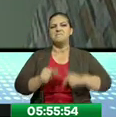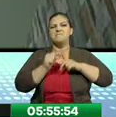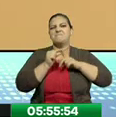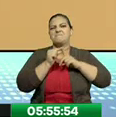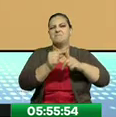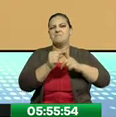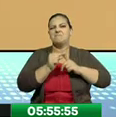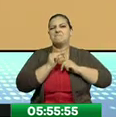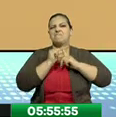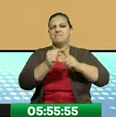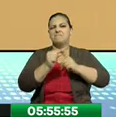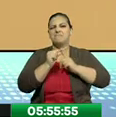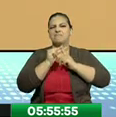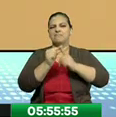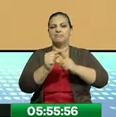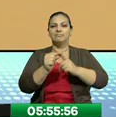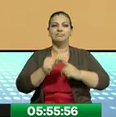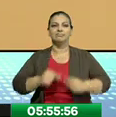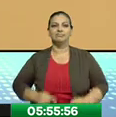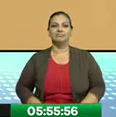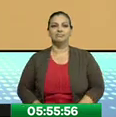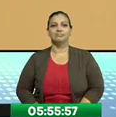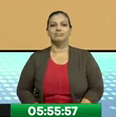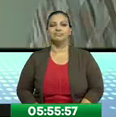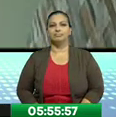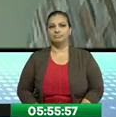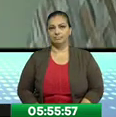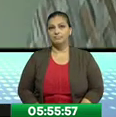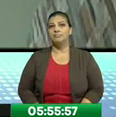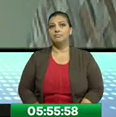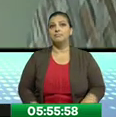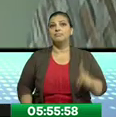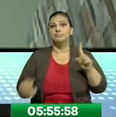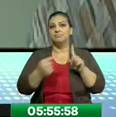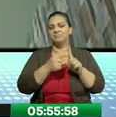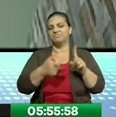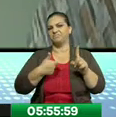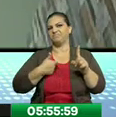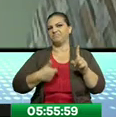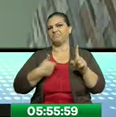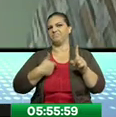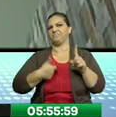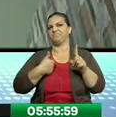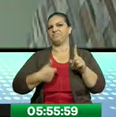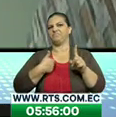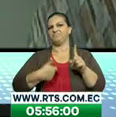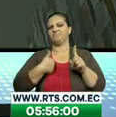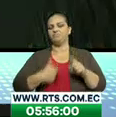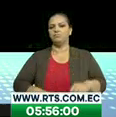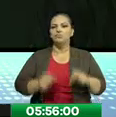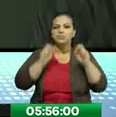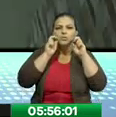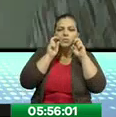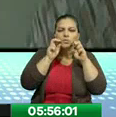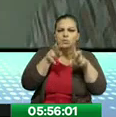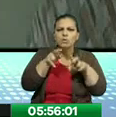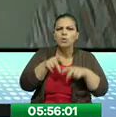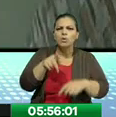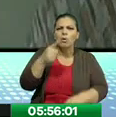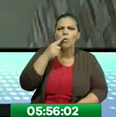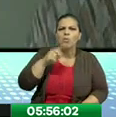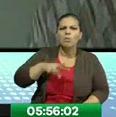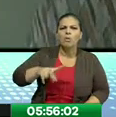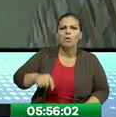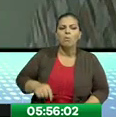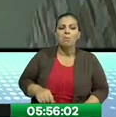Por supuesto. Pero yo pienso que esa es la reacción de un vecino, digo, de un vecino, que está presto a ver qué pasa.